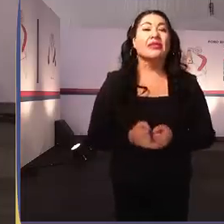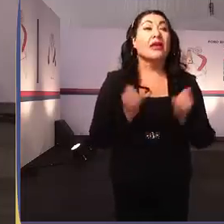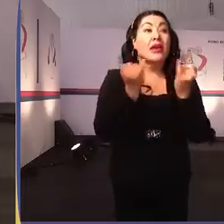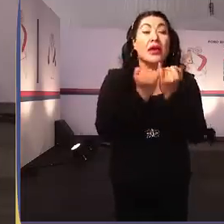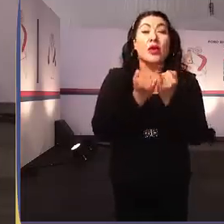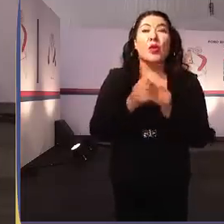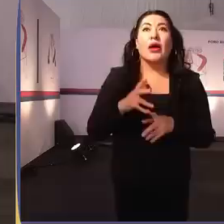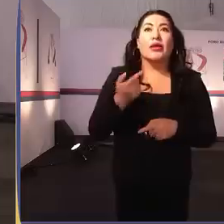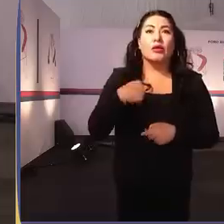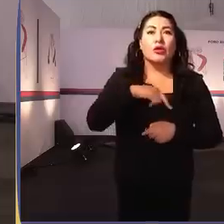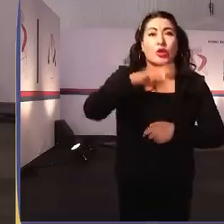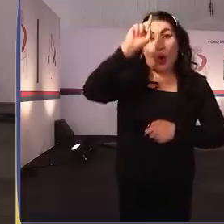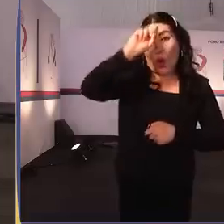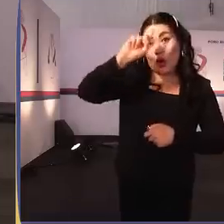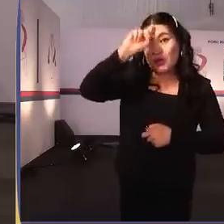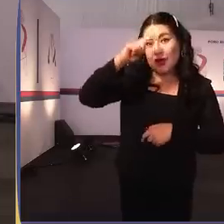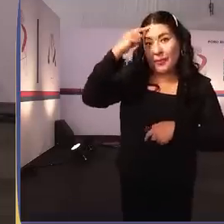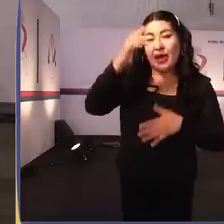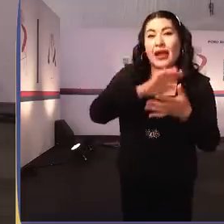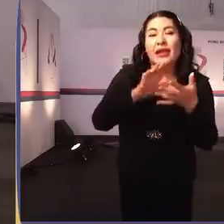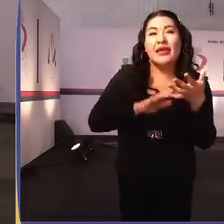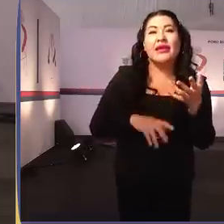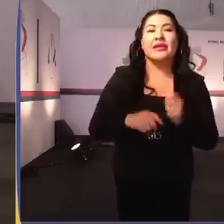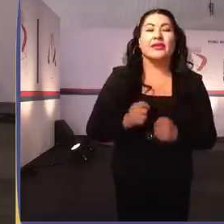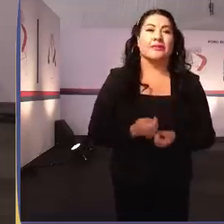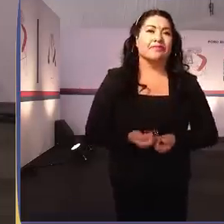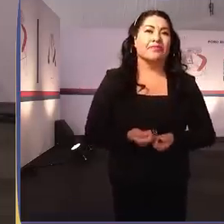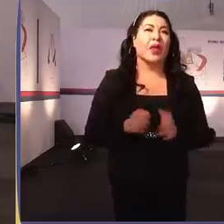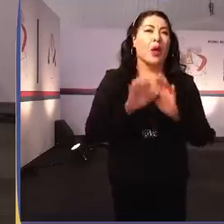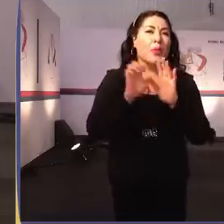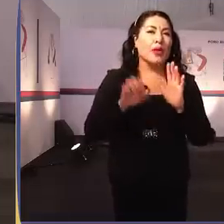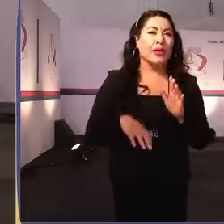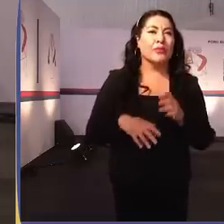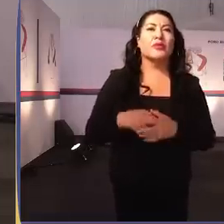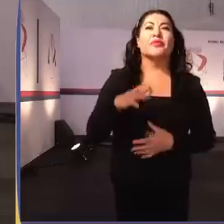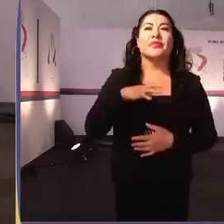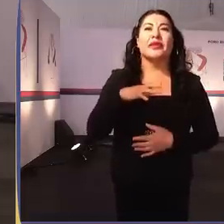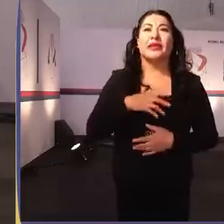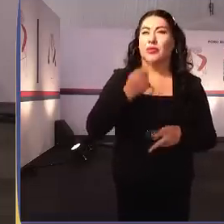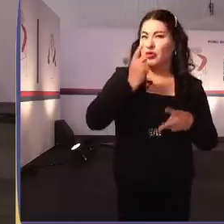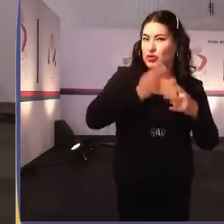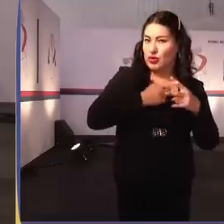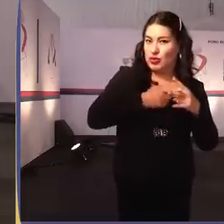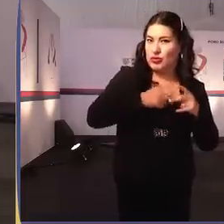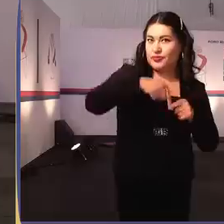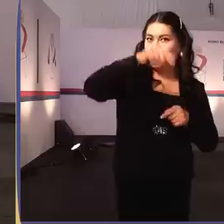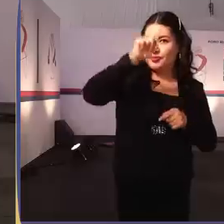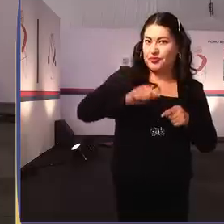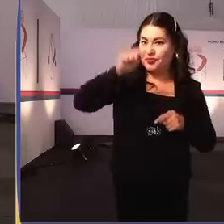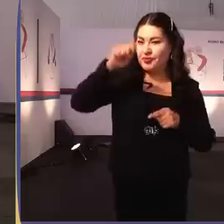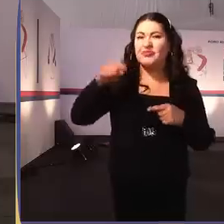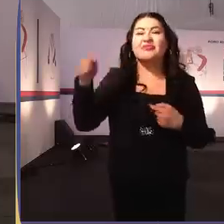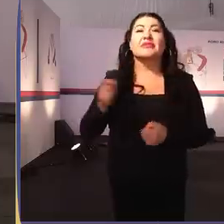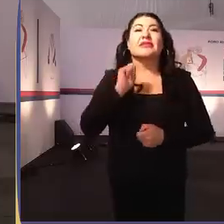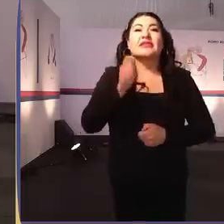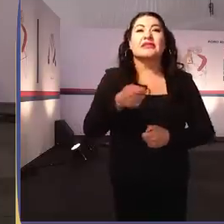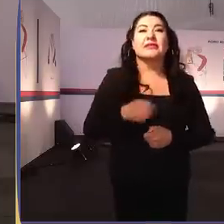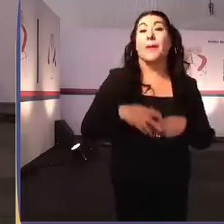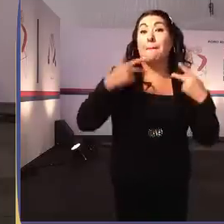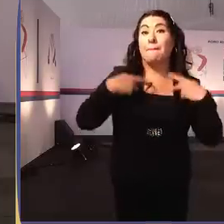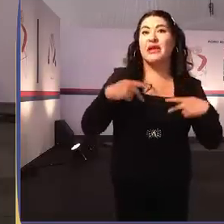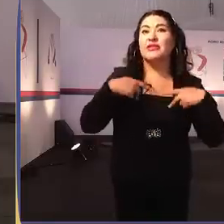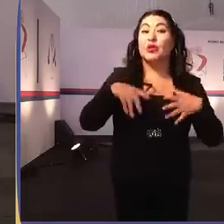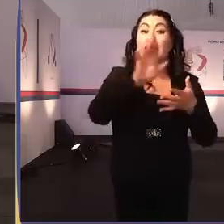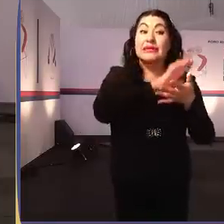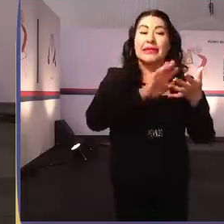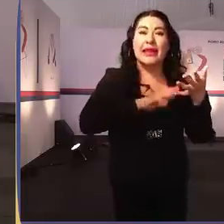¿sí?, que implican lo importante que es entrar al juego. Por ejemplo, hay una estadística que demuestra que todos aquellos que han